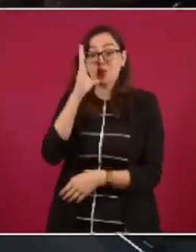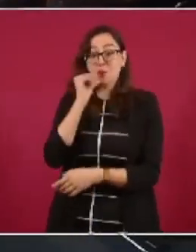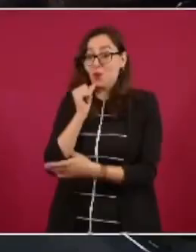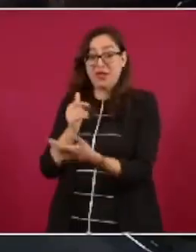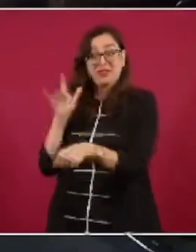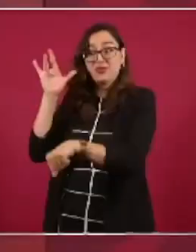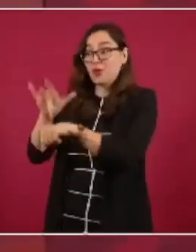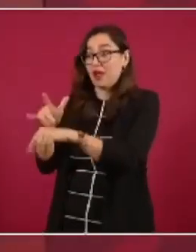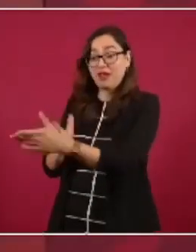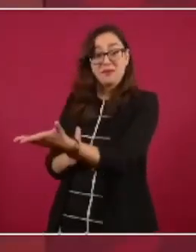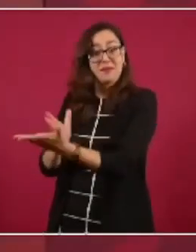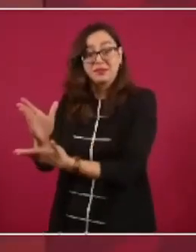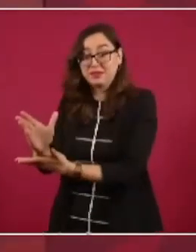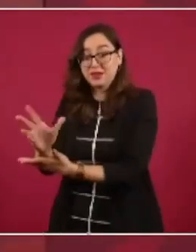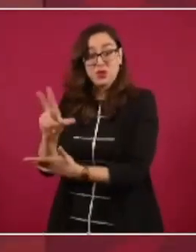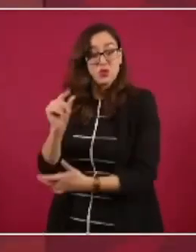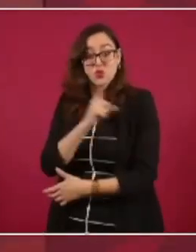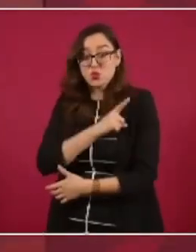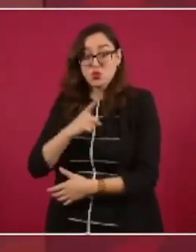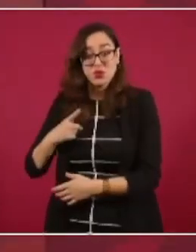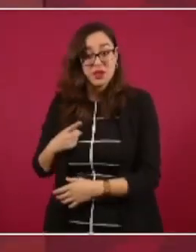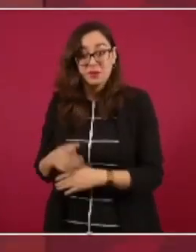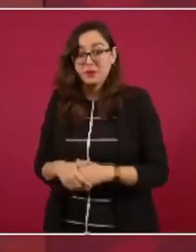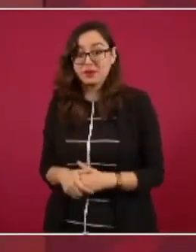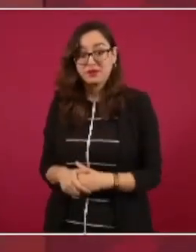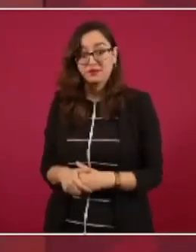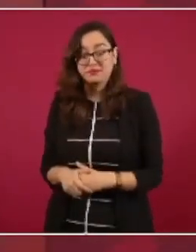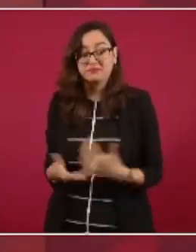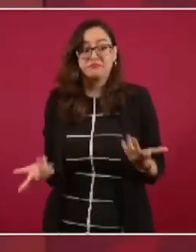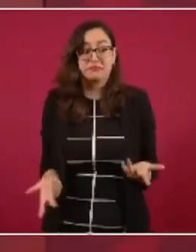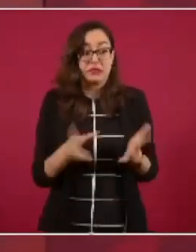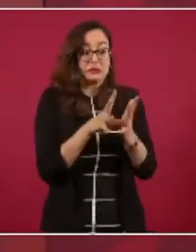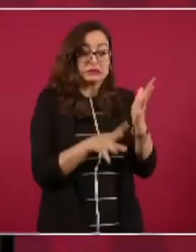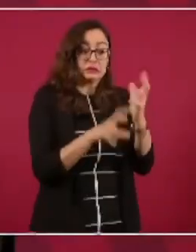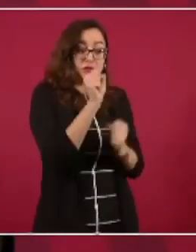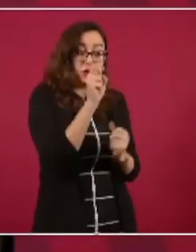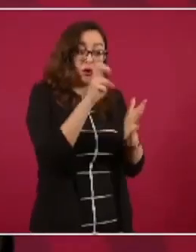si no es a través de una modificación constitucional.